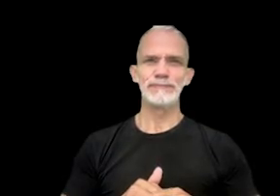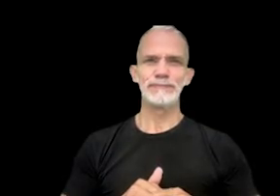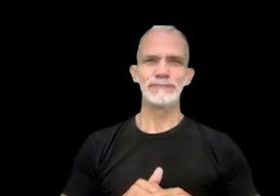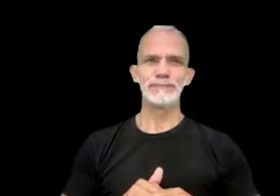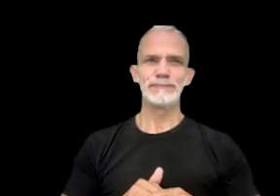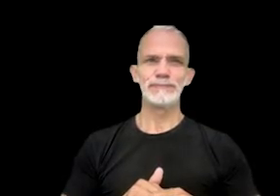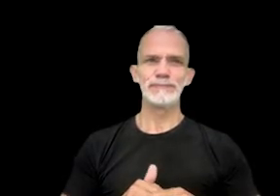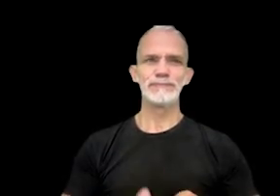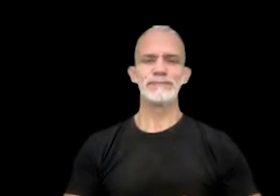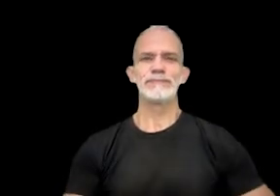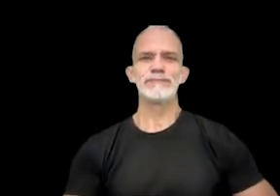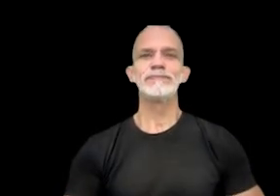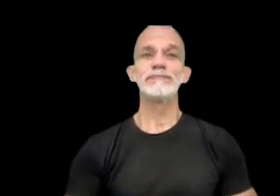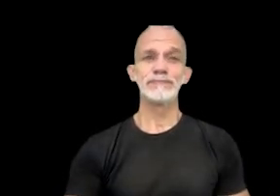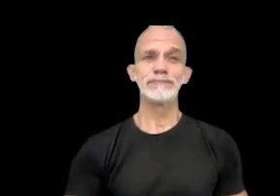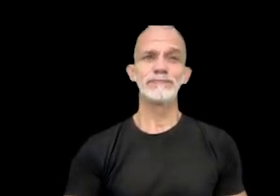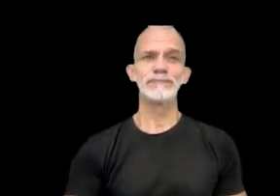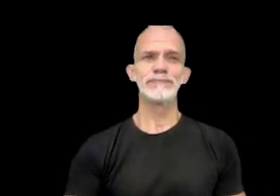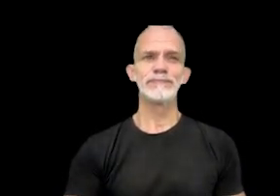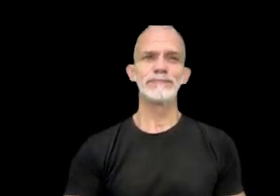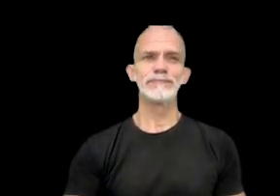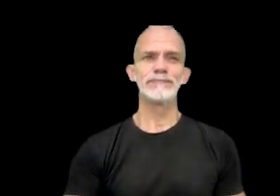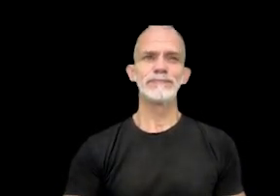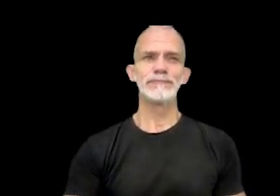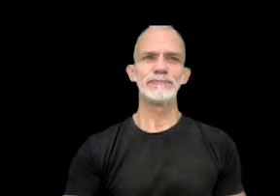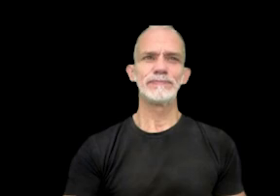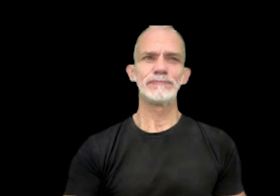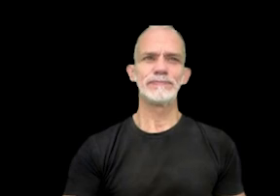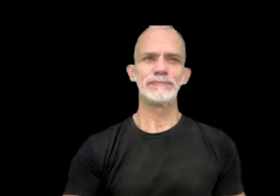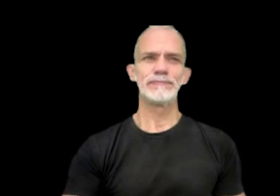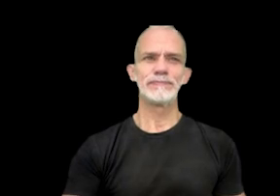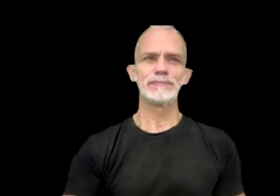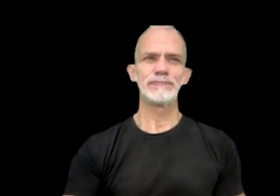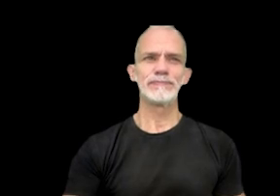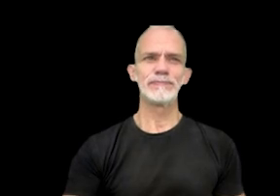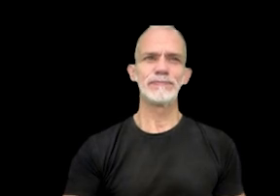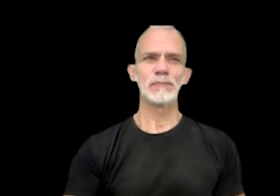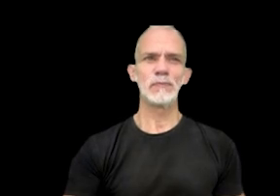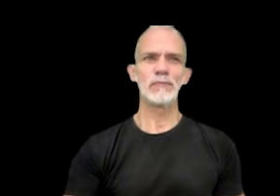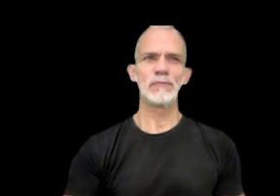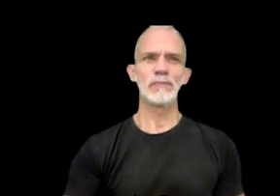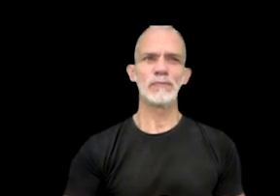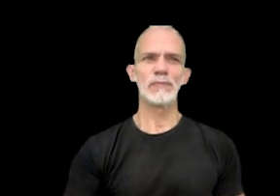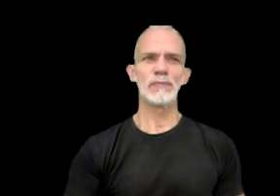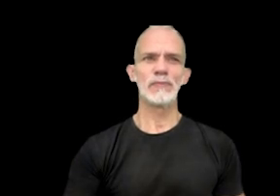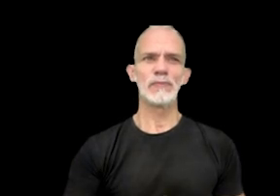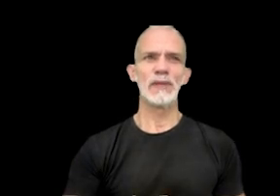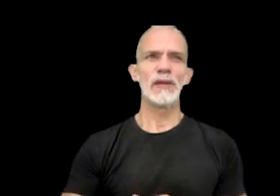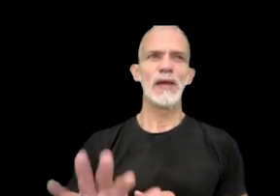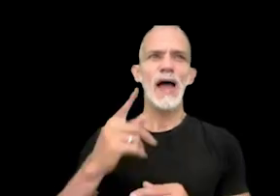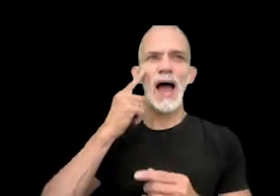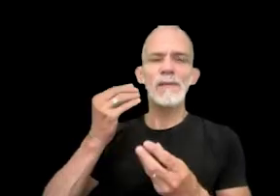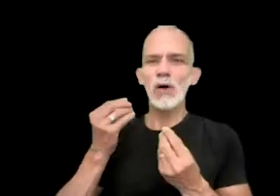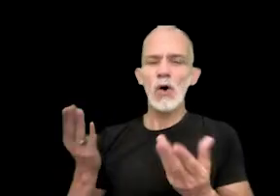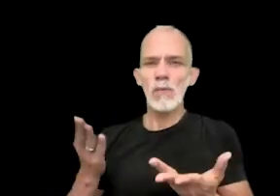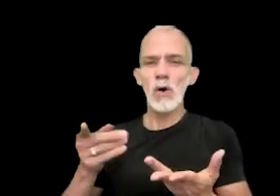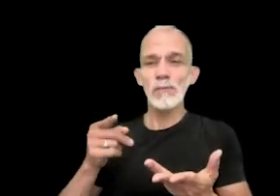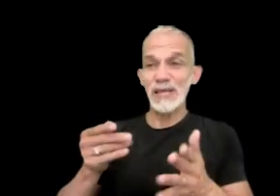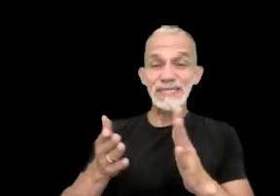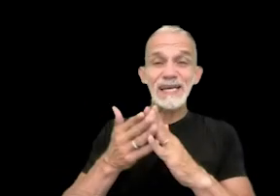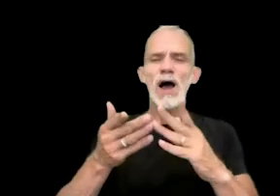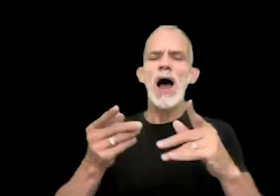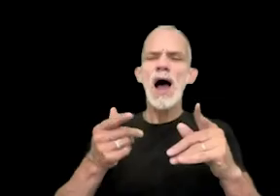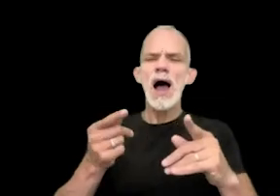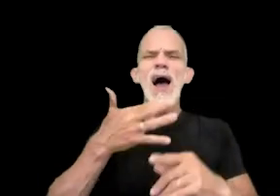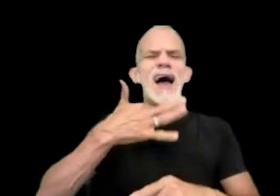Y entonces aquí volvemos a esta cuestión. A mí me gusta ser recurrente porque me gusta que el que se vaya de acá diga, no sé si lo